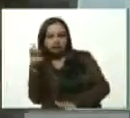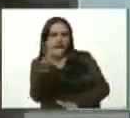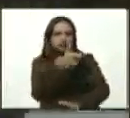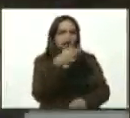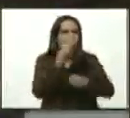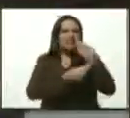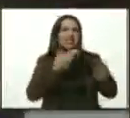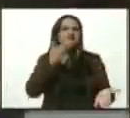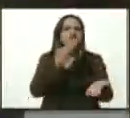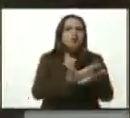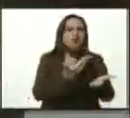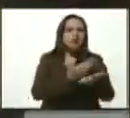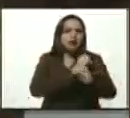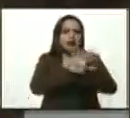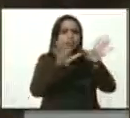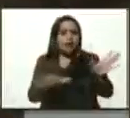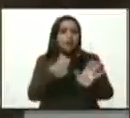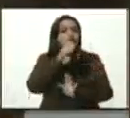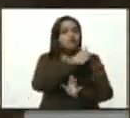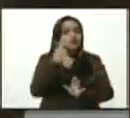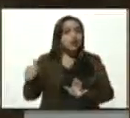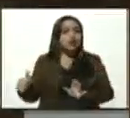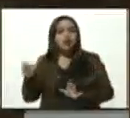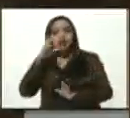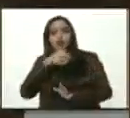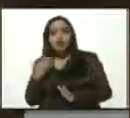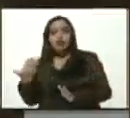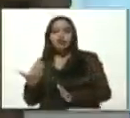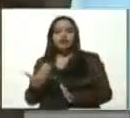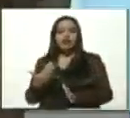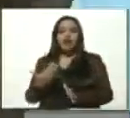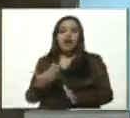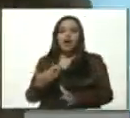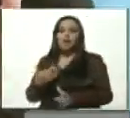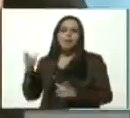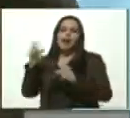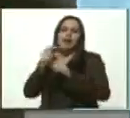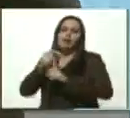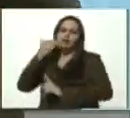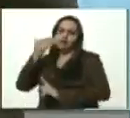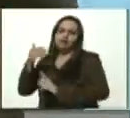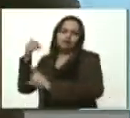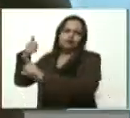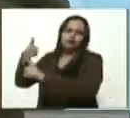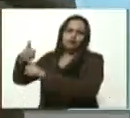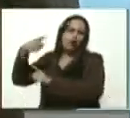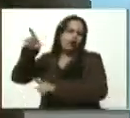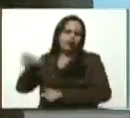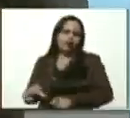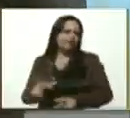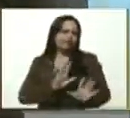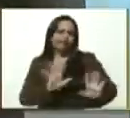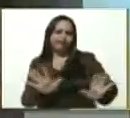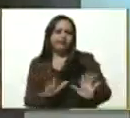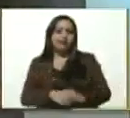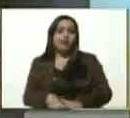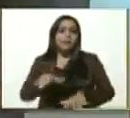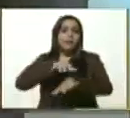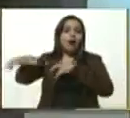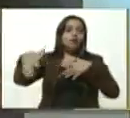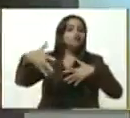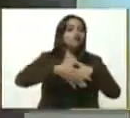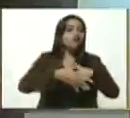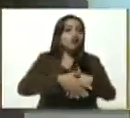las propuestas concretas cada quien sin tratar de descalificar al otro. En la mayoría, en las redes sociales a veces